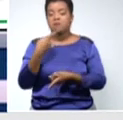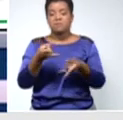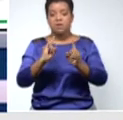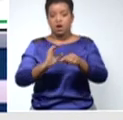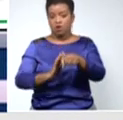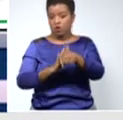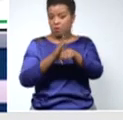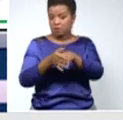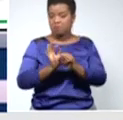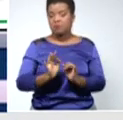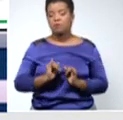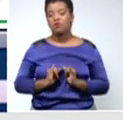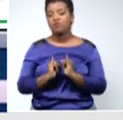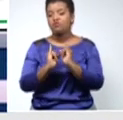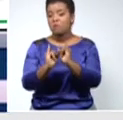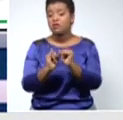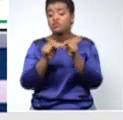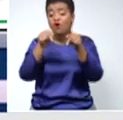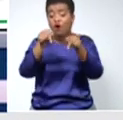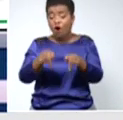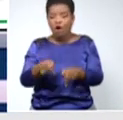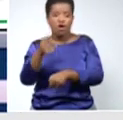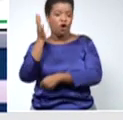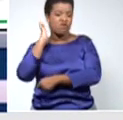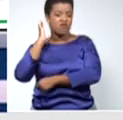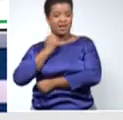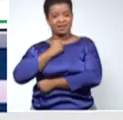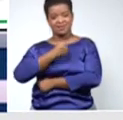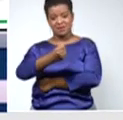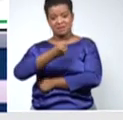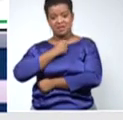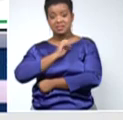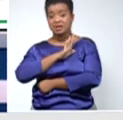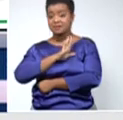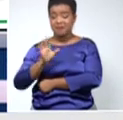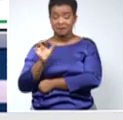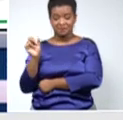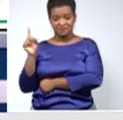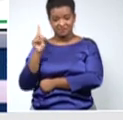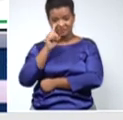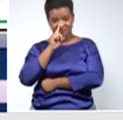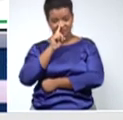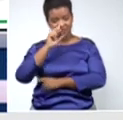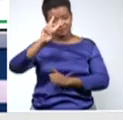Es la información que se da en esta conferencia de prensa que acaba de transmitir el sistema de la radio y la